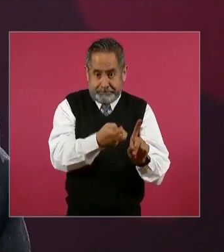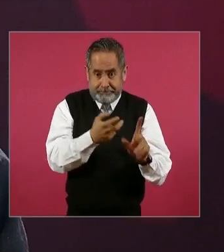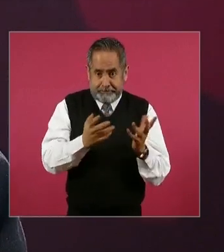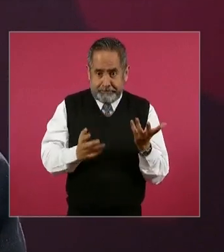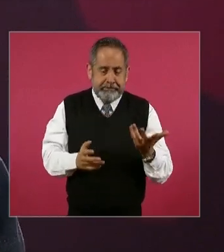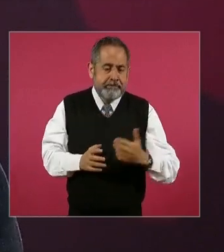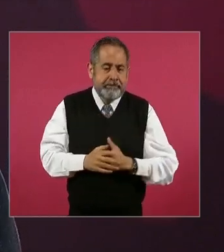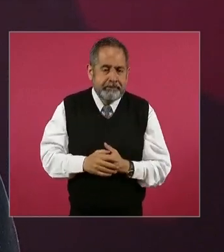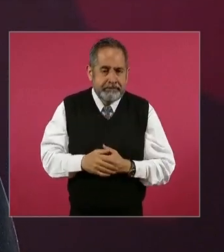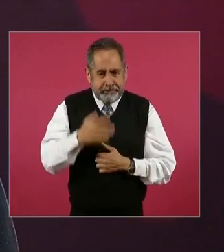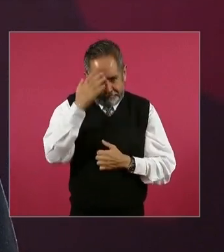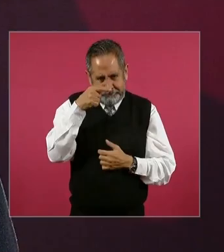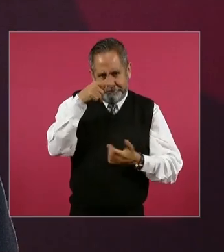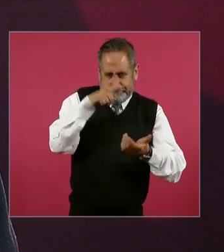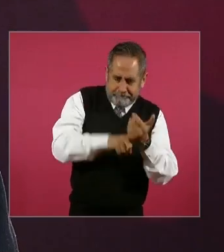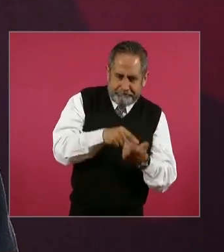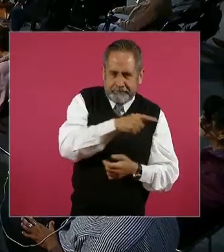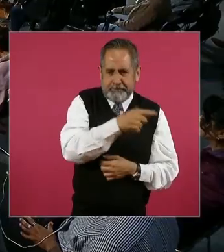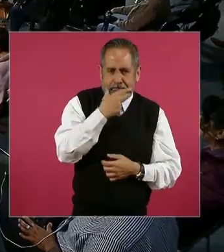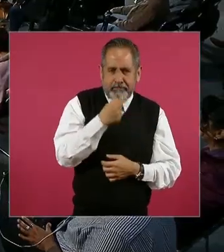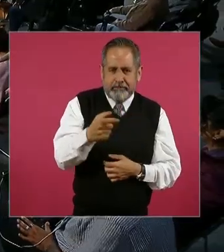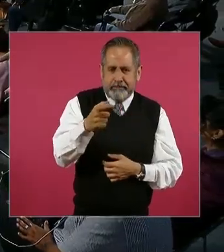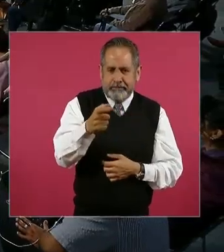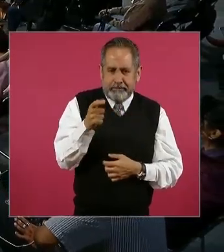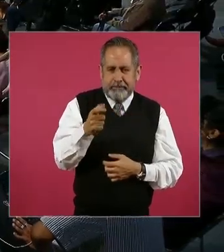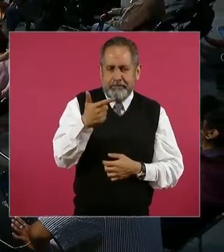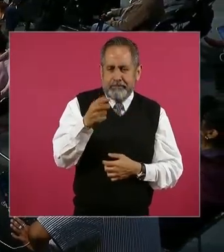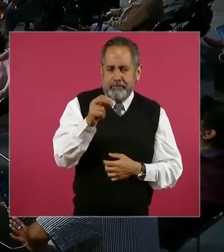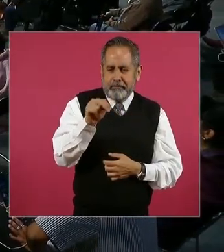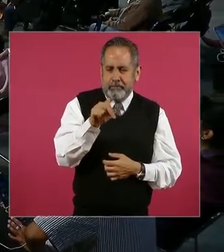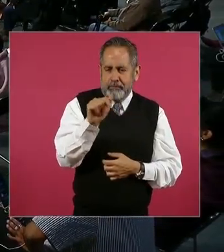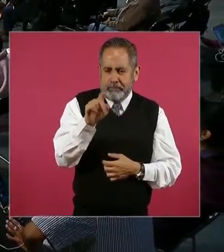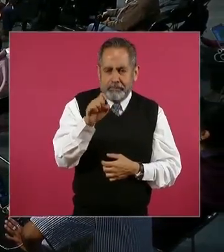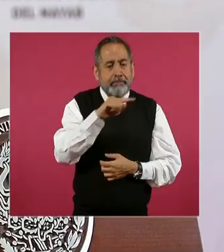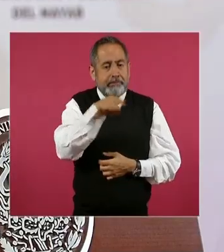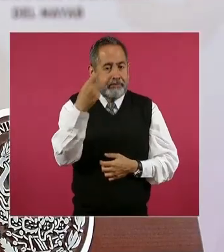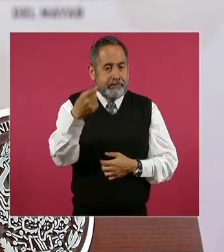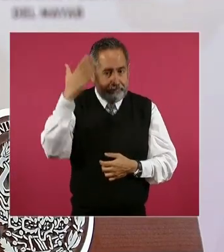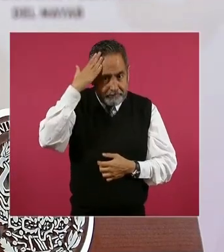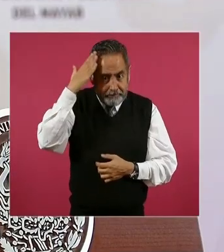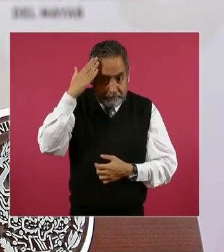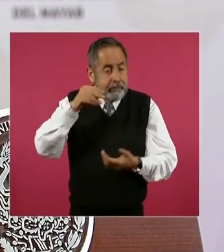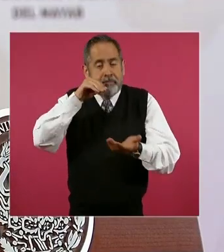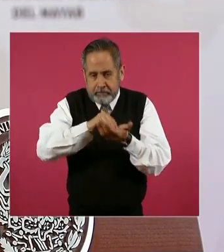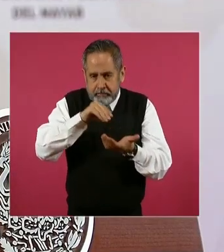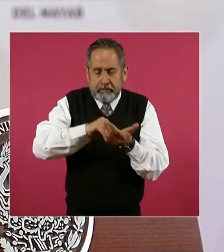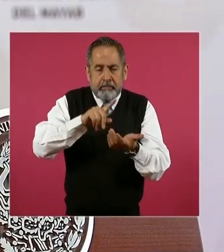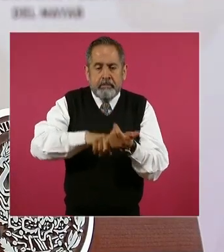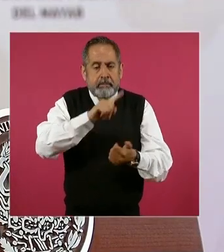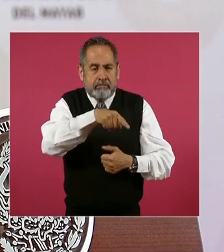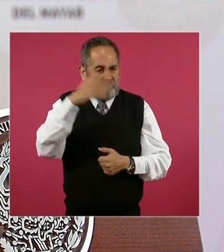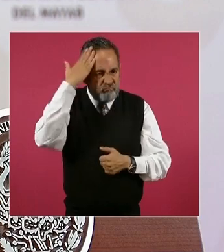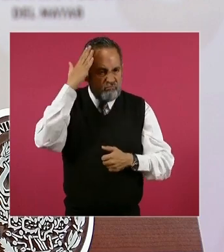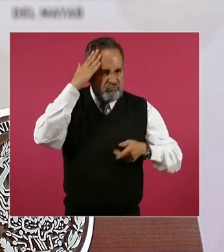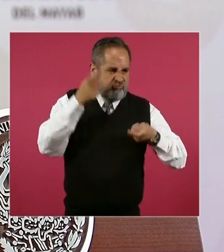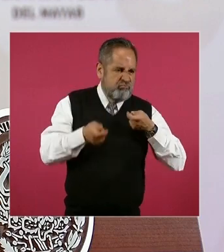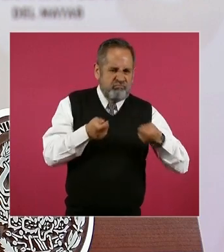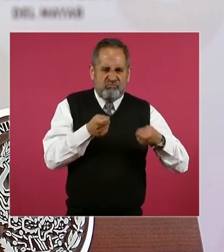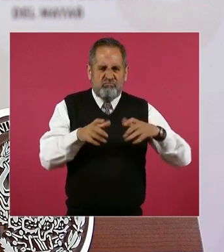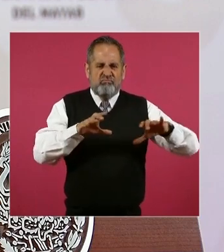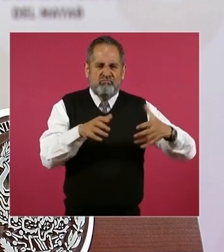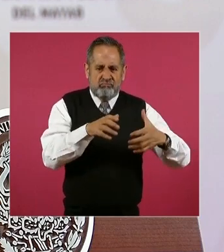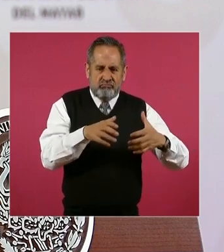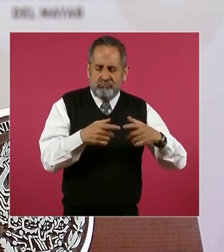Es decir de X González Era uno de los líderes es uno de los líderes de